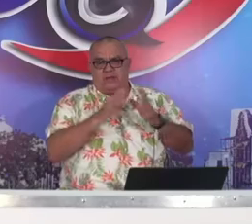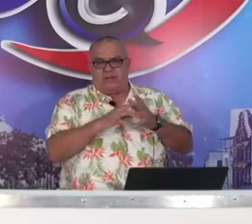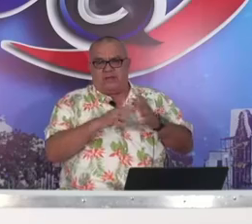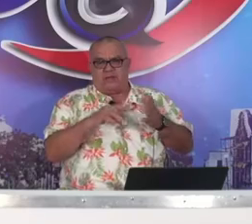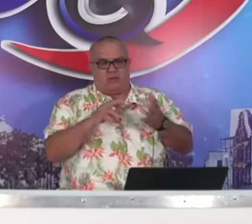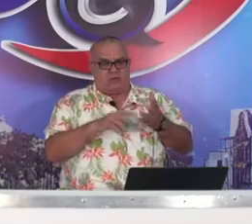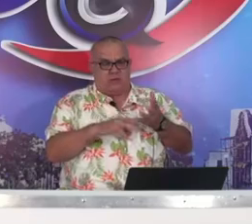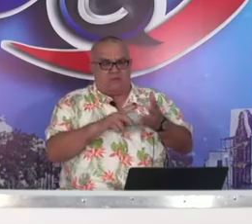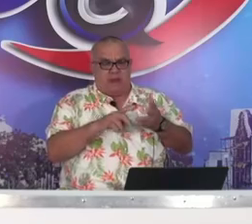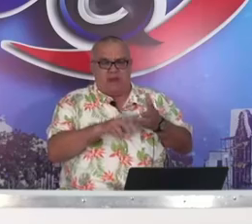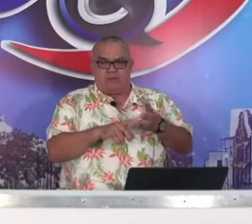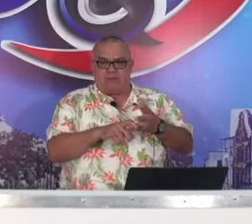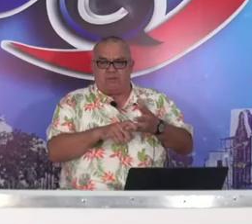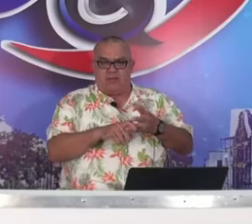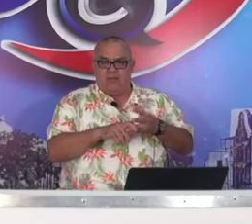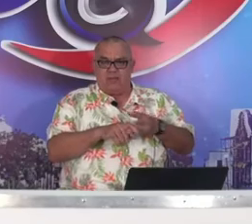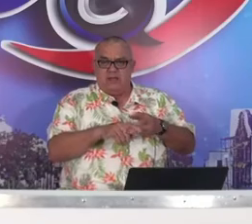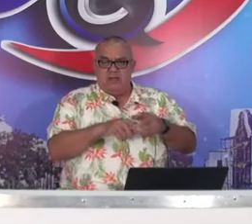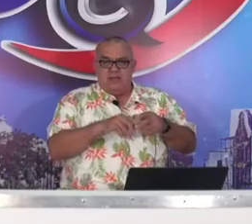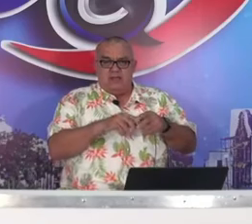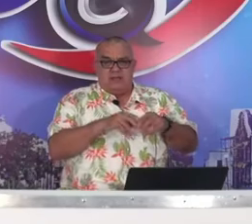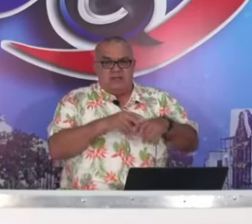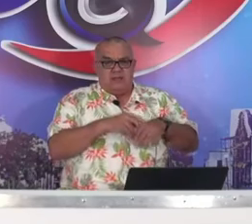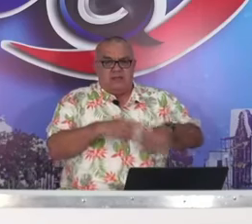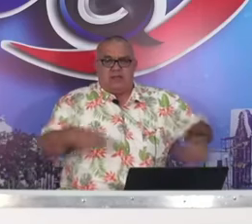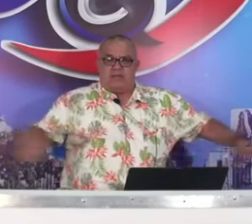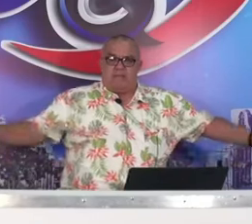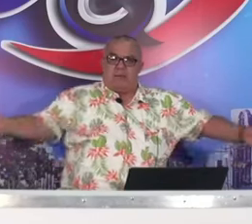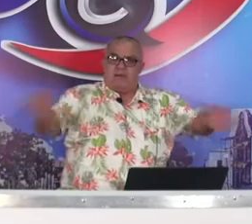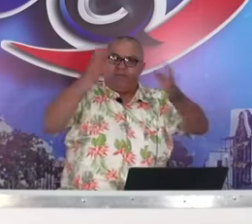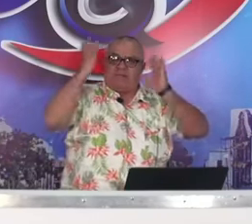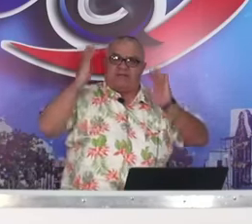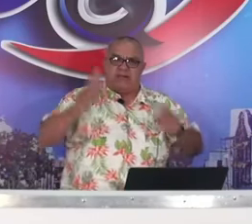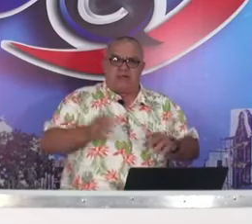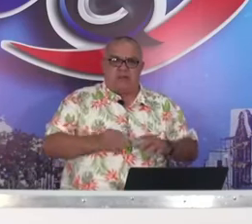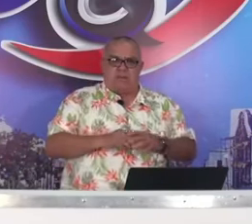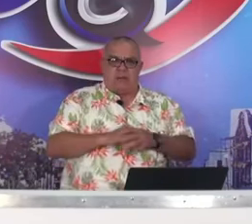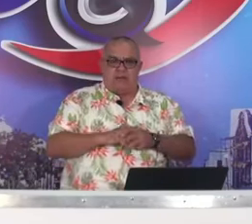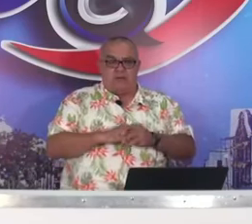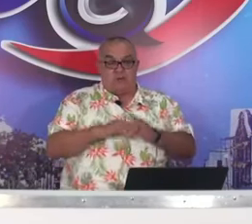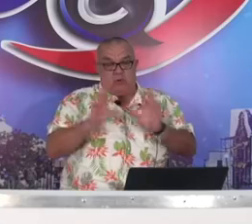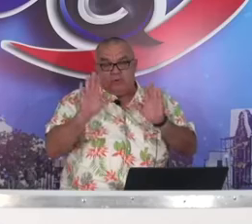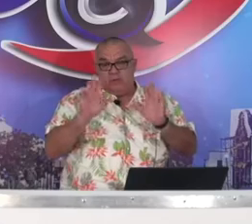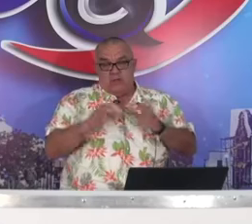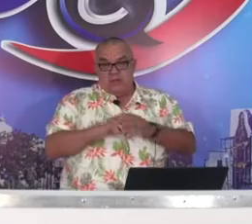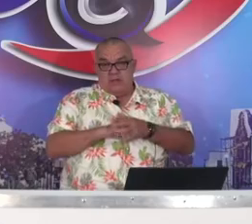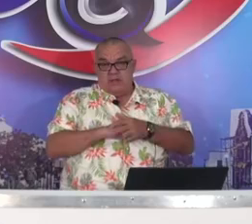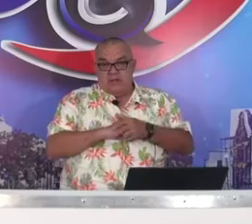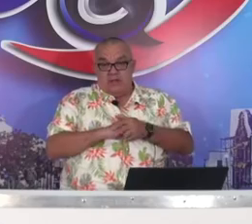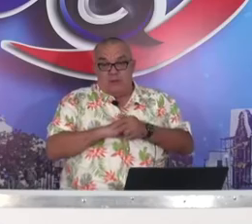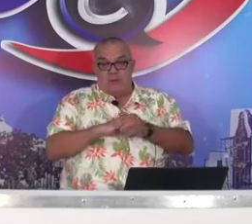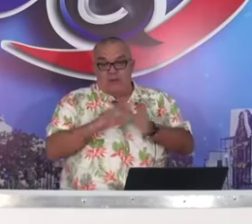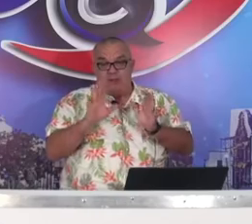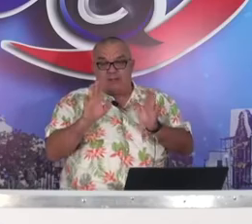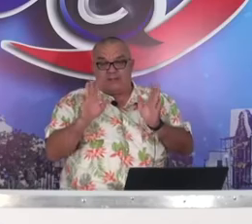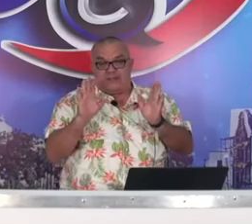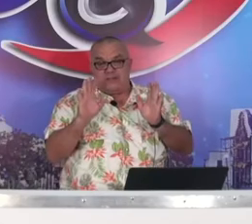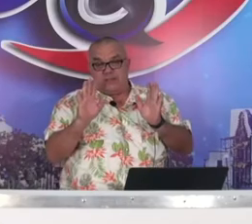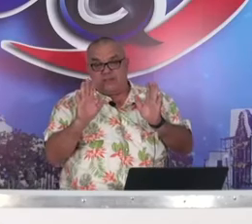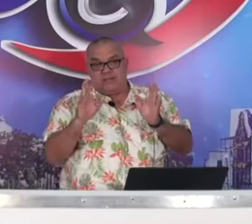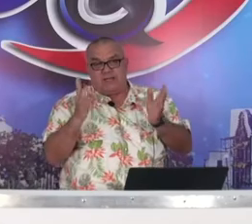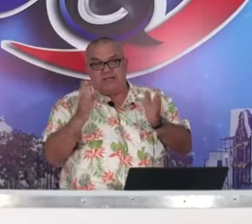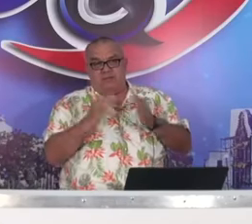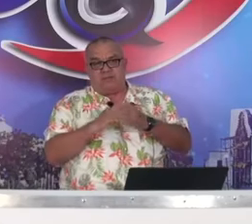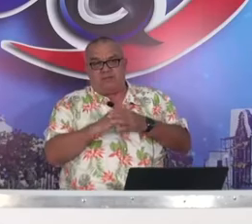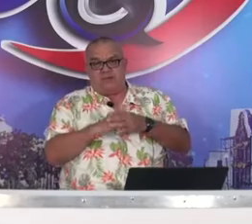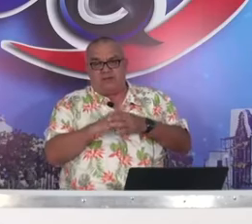otros presidentes, con los del PAN y los del PRI, que tapaban manzanas completas, ¿no? Él uno hasta se estrella